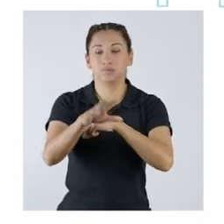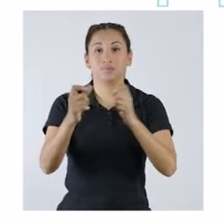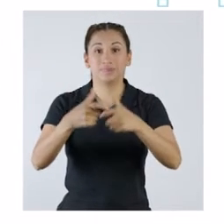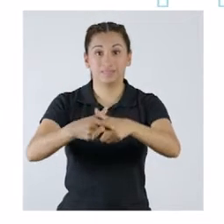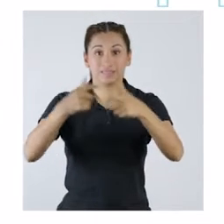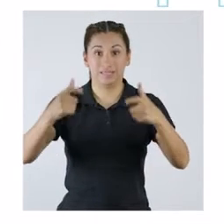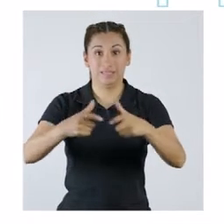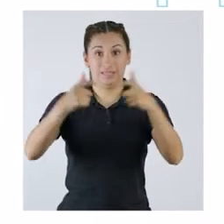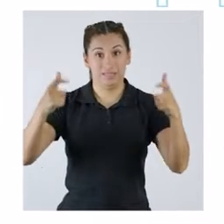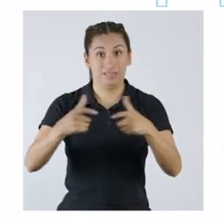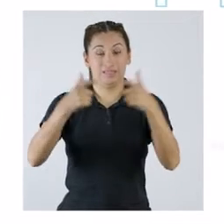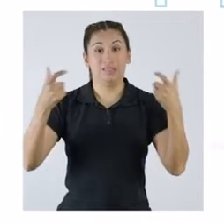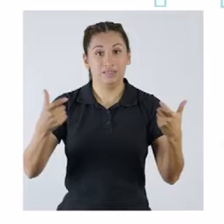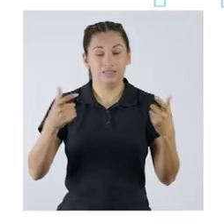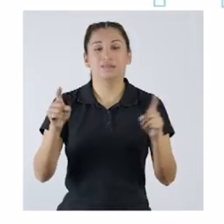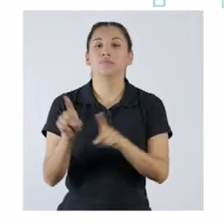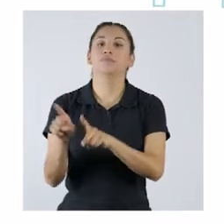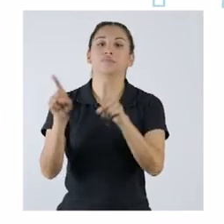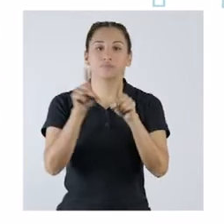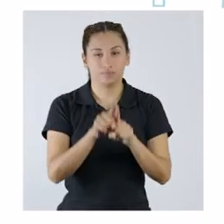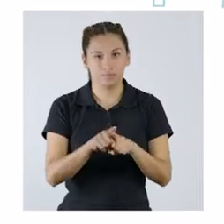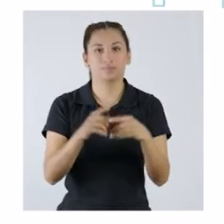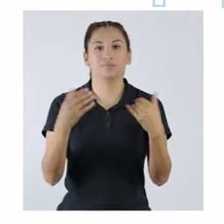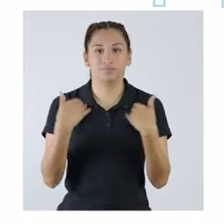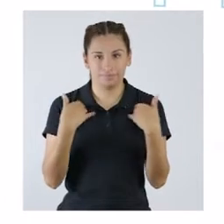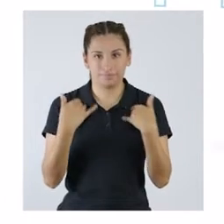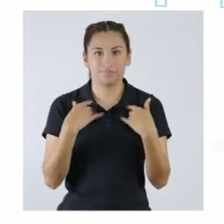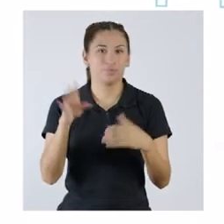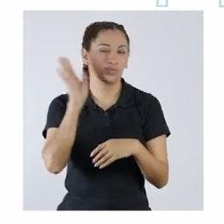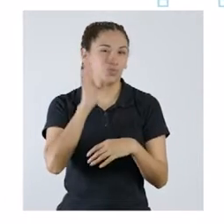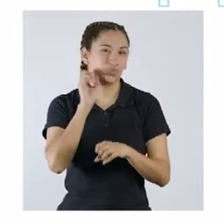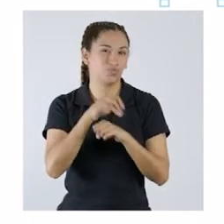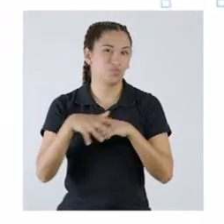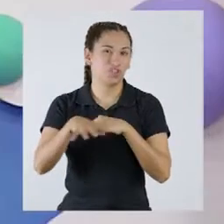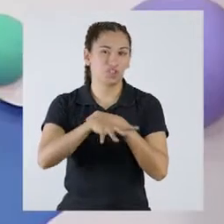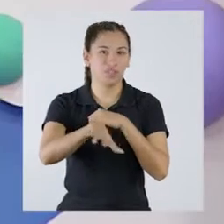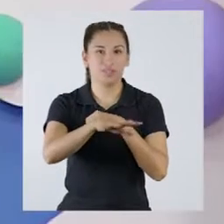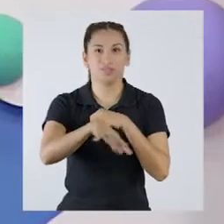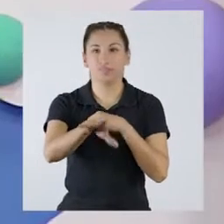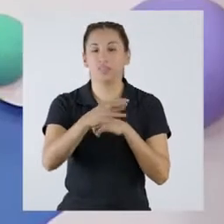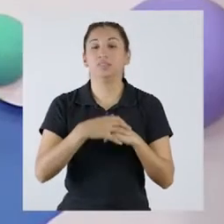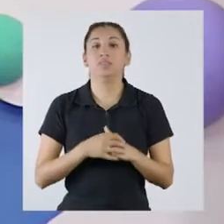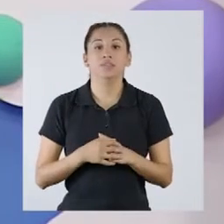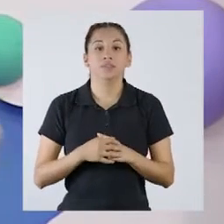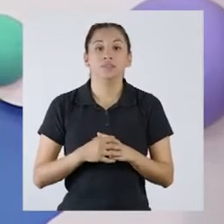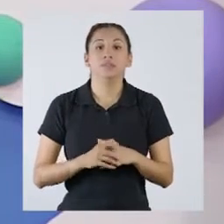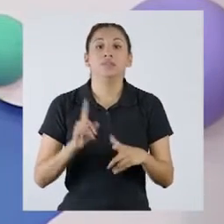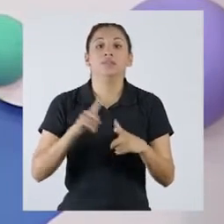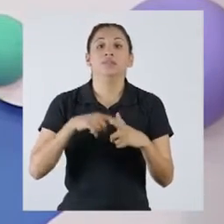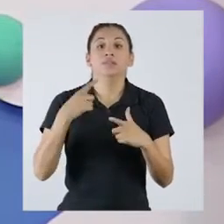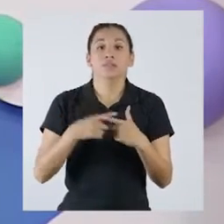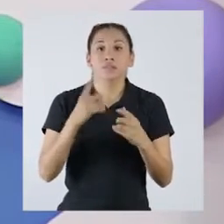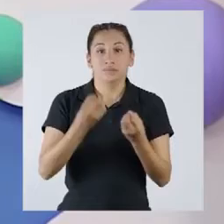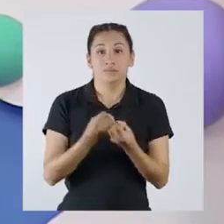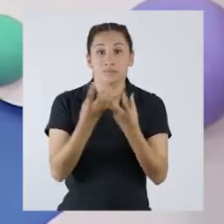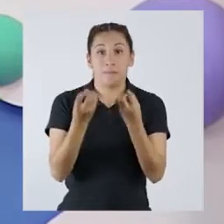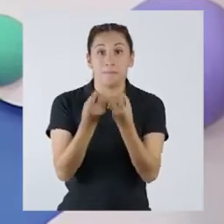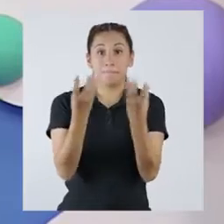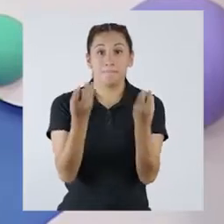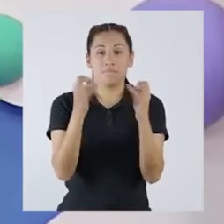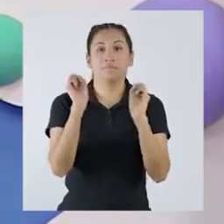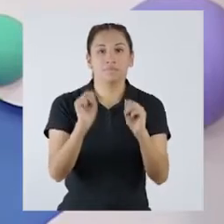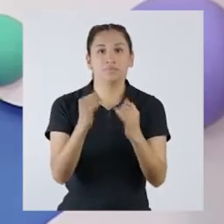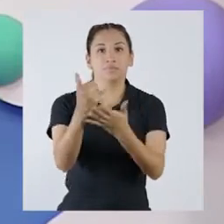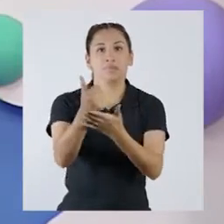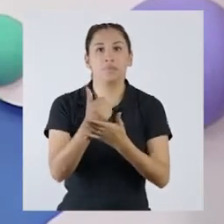emiten grandes cantidades, igual se generará contaminación. Entonces, si bien las plantas nos